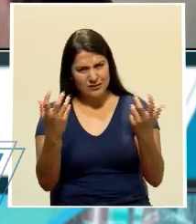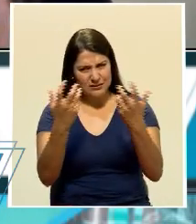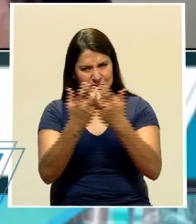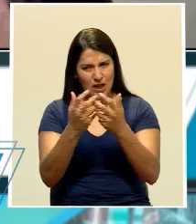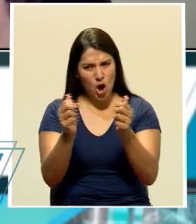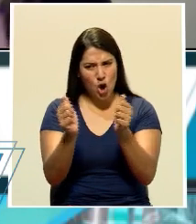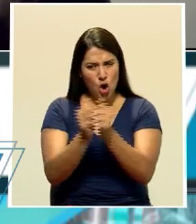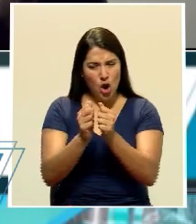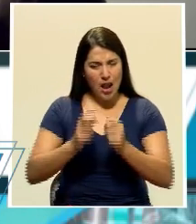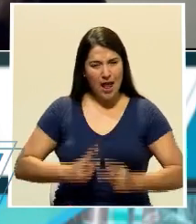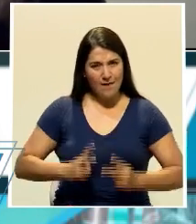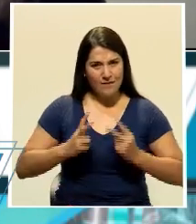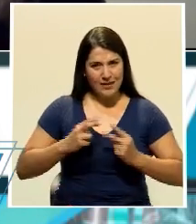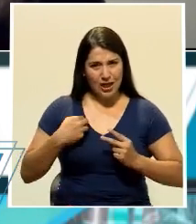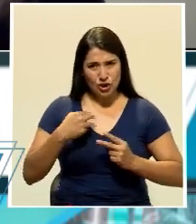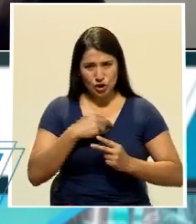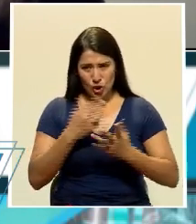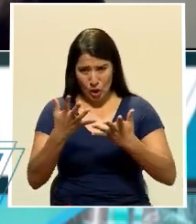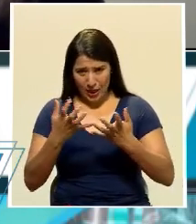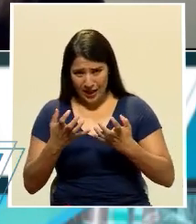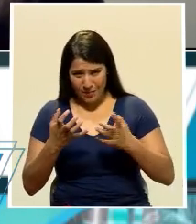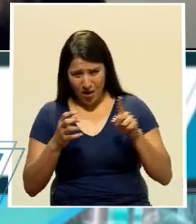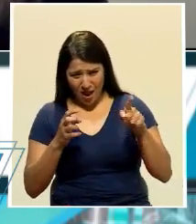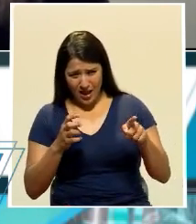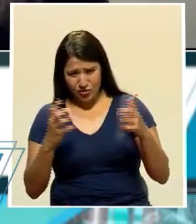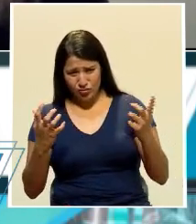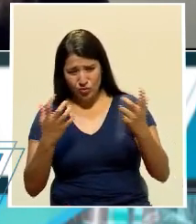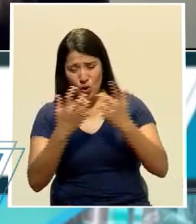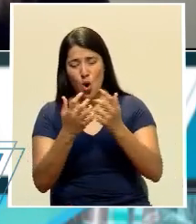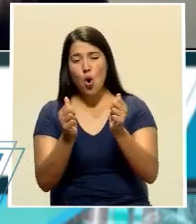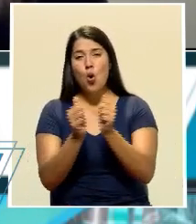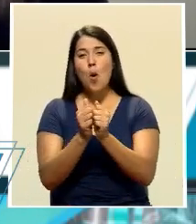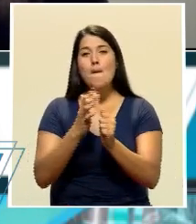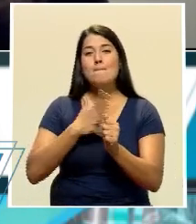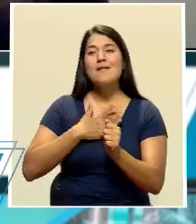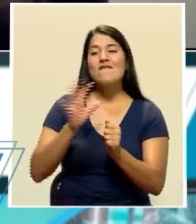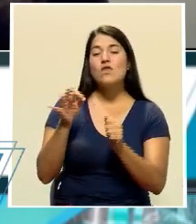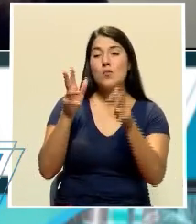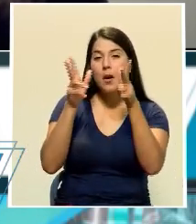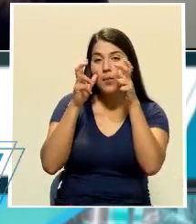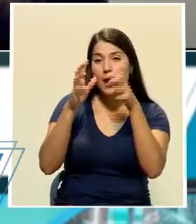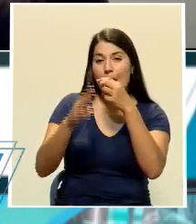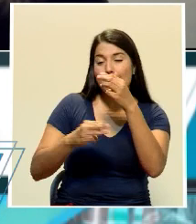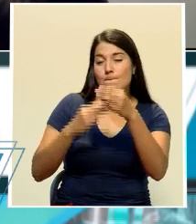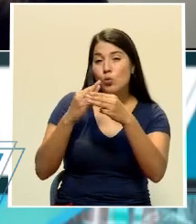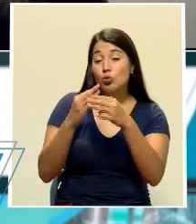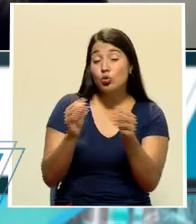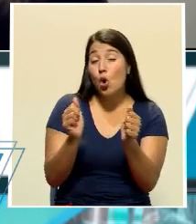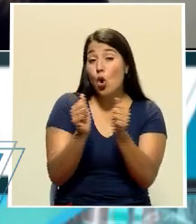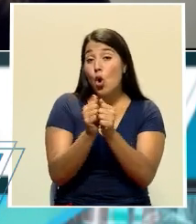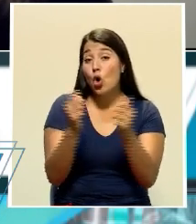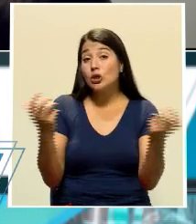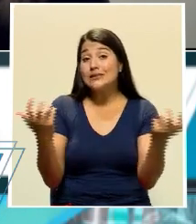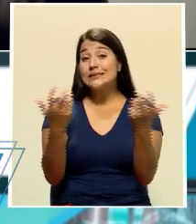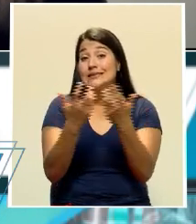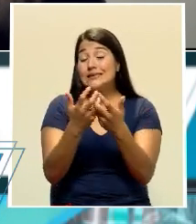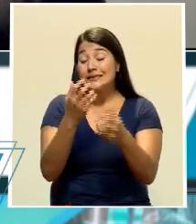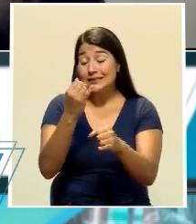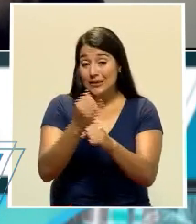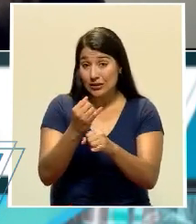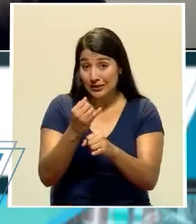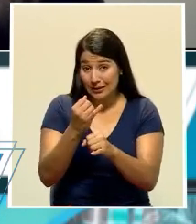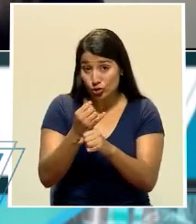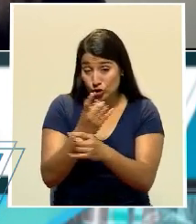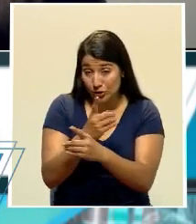quieren tener, con la visión de mundo que tienen, con la institucionalidad democrática que respaldan, porque